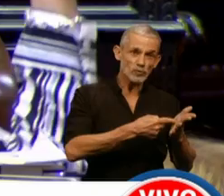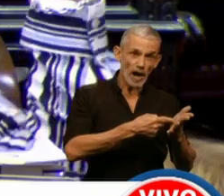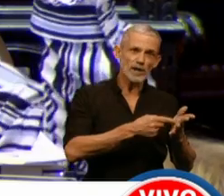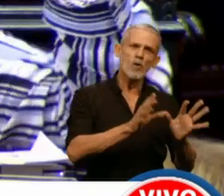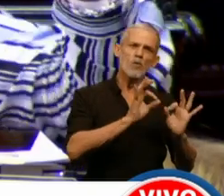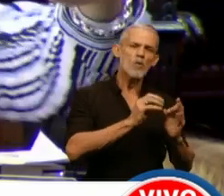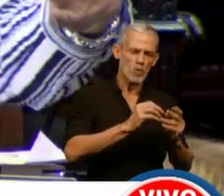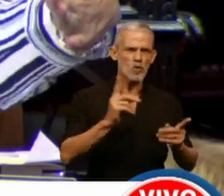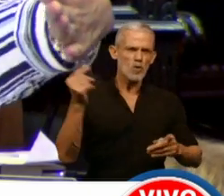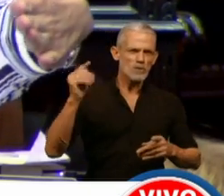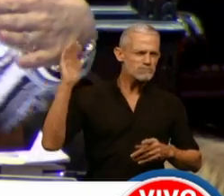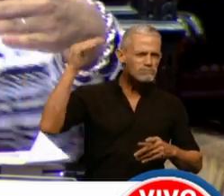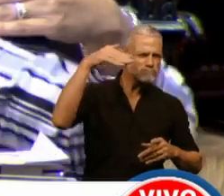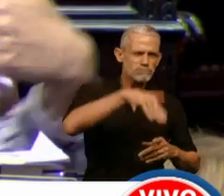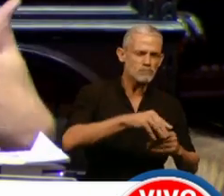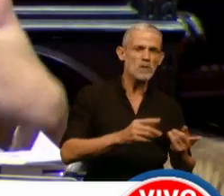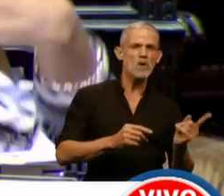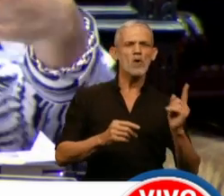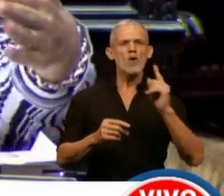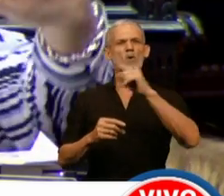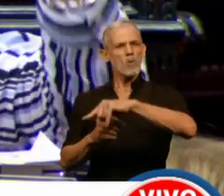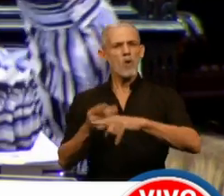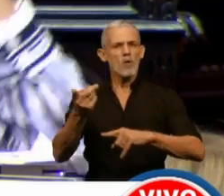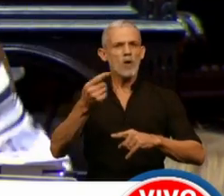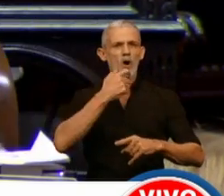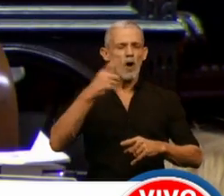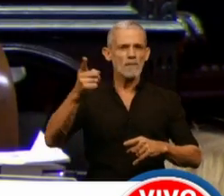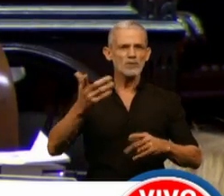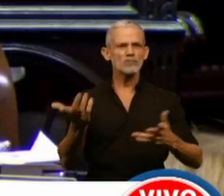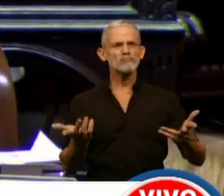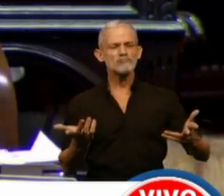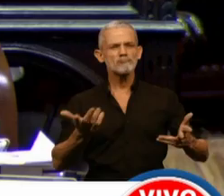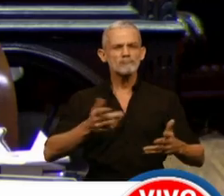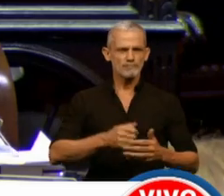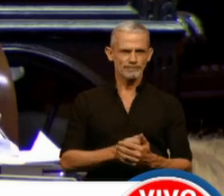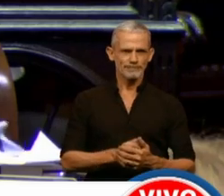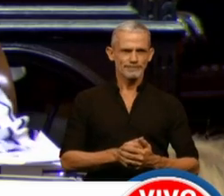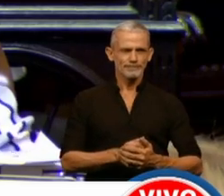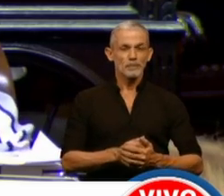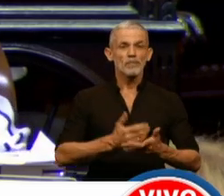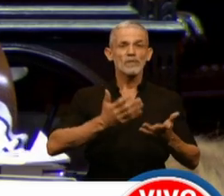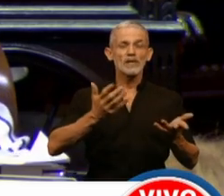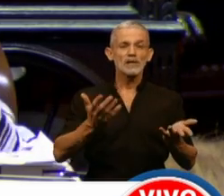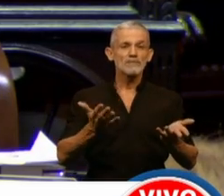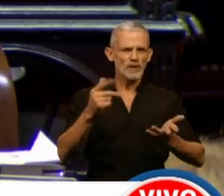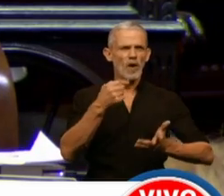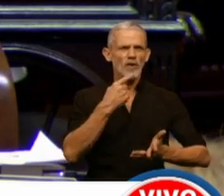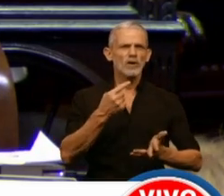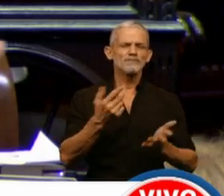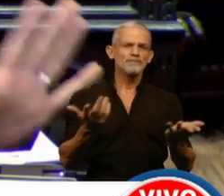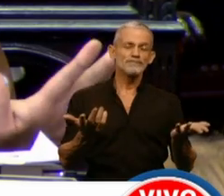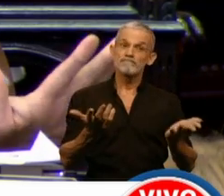bajando a la sierra maestra y volvió como batista como óptimo una compañía félix porque es una buena mira es